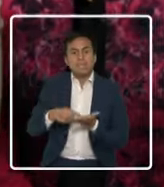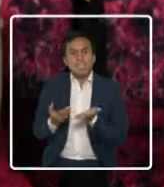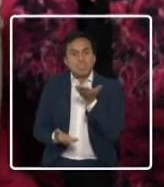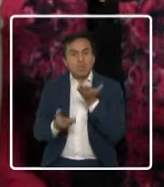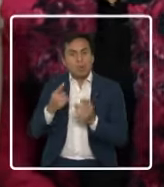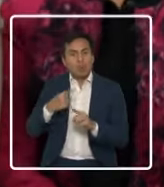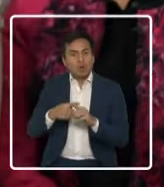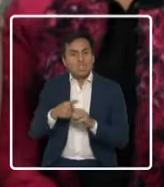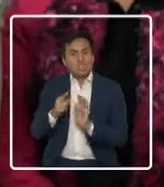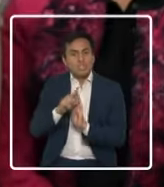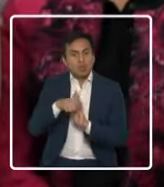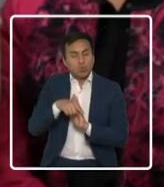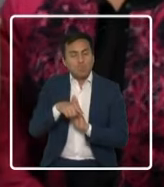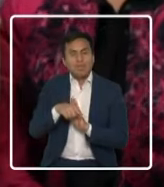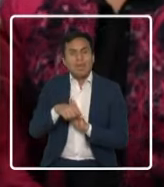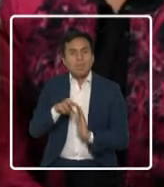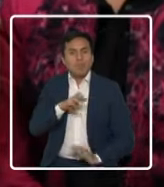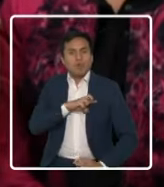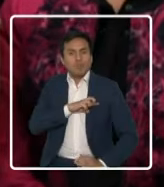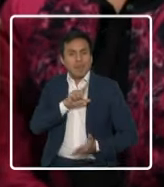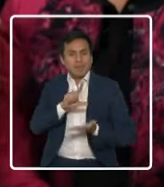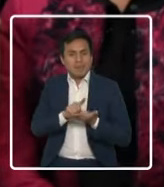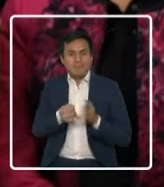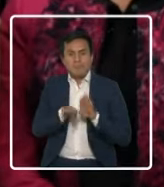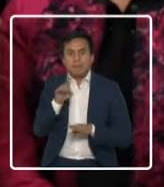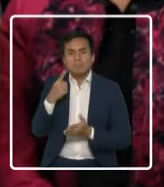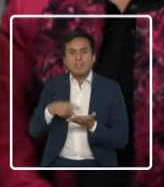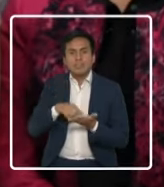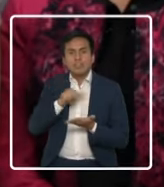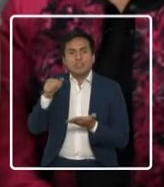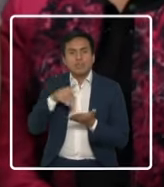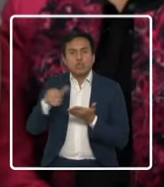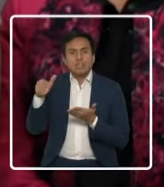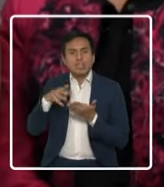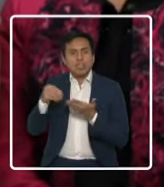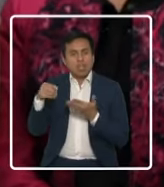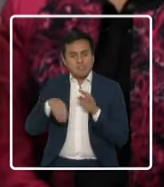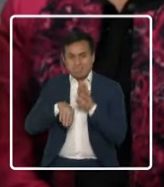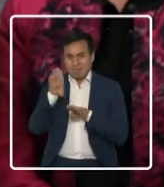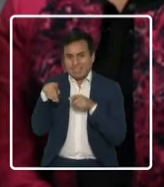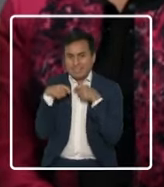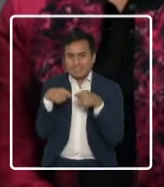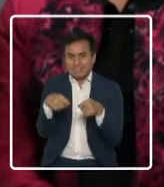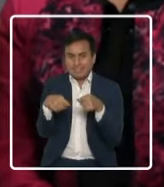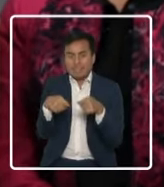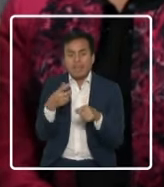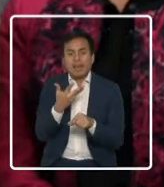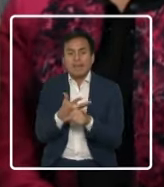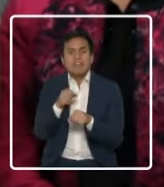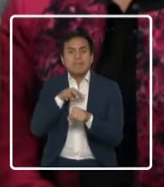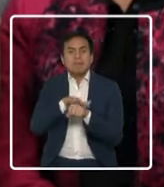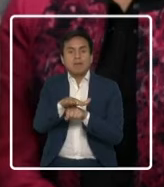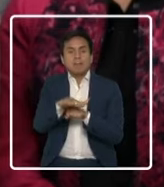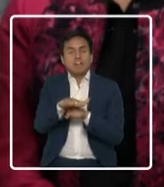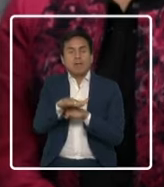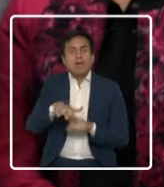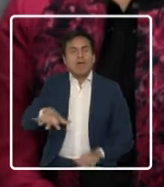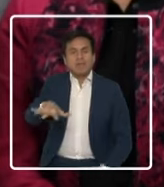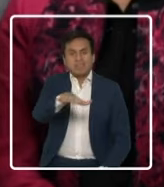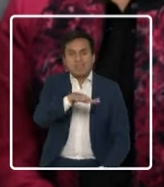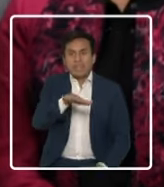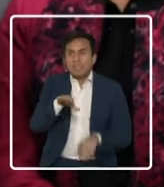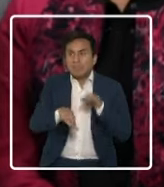están participando de esta actividad en los Andes que ha agendado el presidente están aprovechando de hacerle todas las preguntas que no habían podido en un